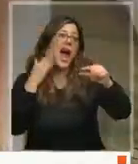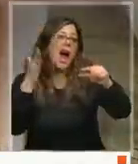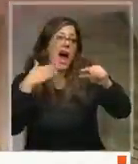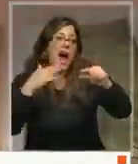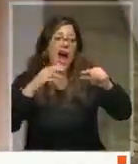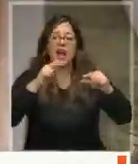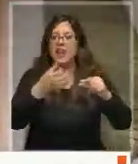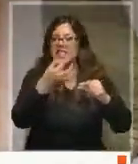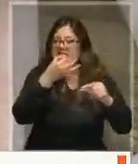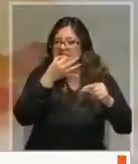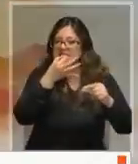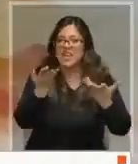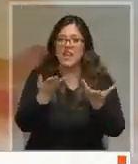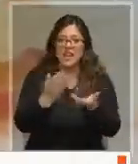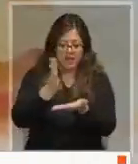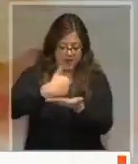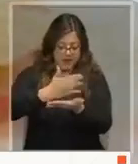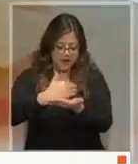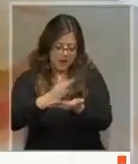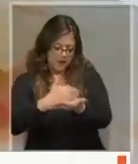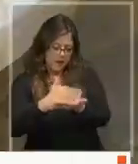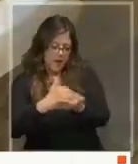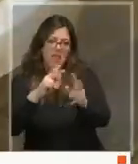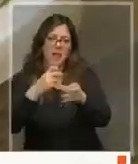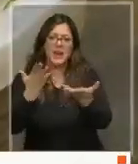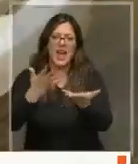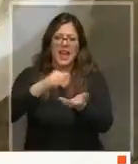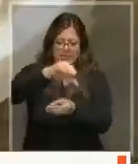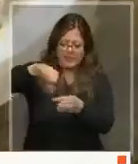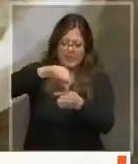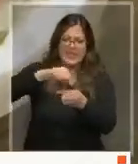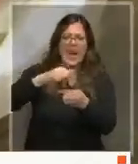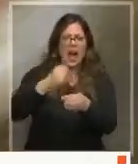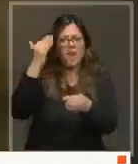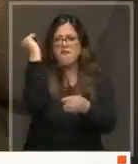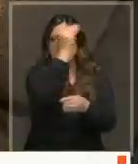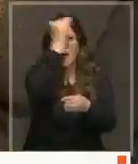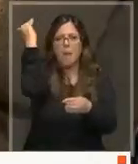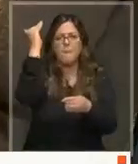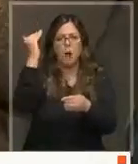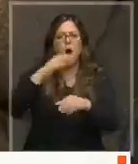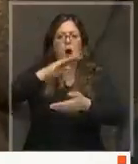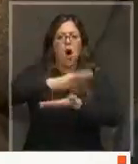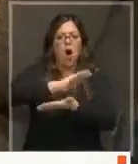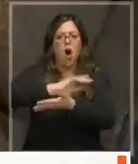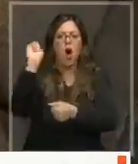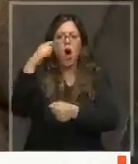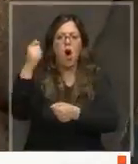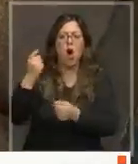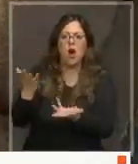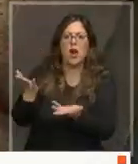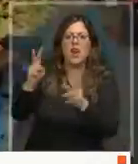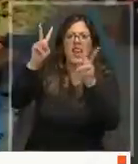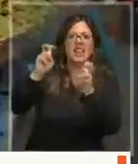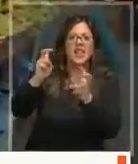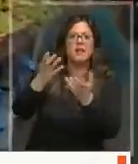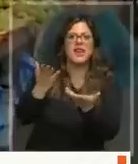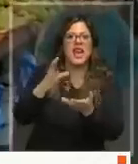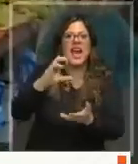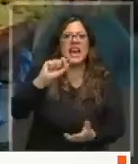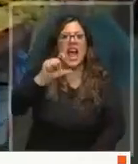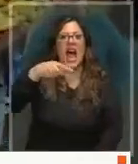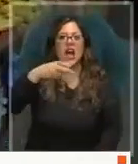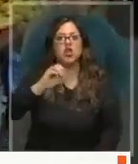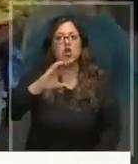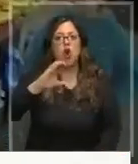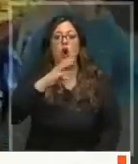Todo para preparar una de las salsas más famosas en fiestas patrias. El cacho cabra yo lo muelo en piedra. Y echarle ajo